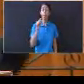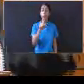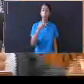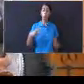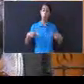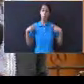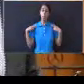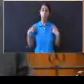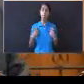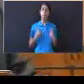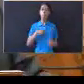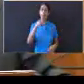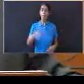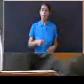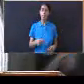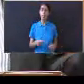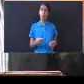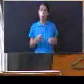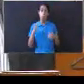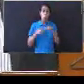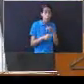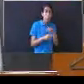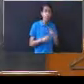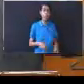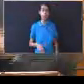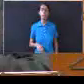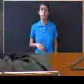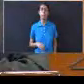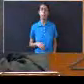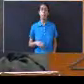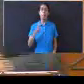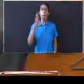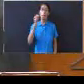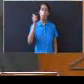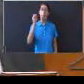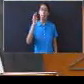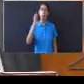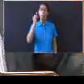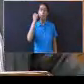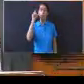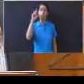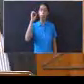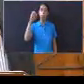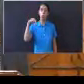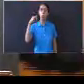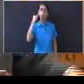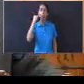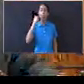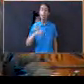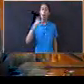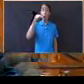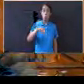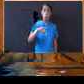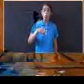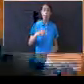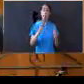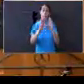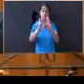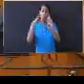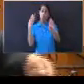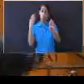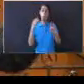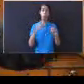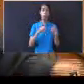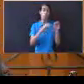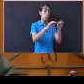En Babilonia. Y hay que ir ahí, por orden del rey. Hoy abrimos los archivos. Y